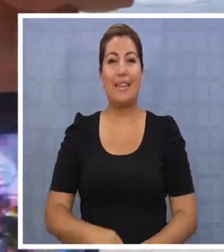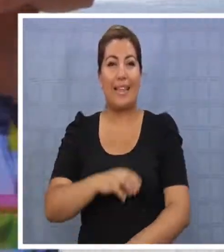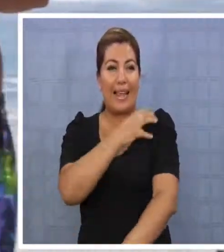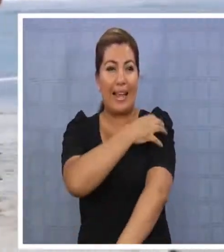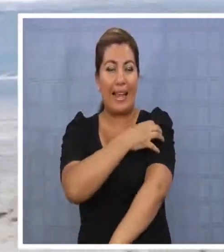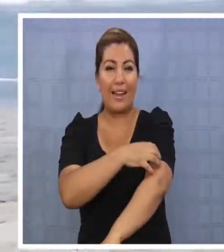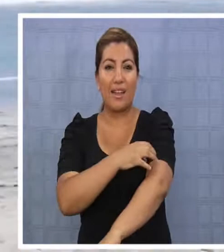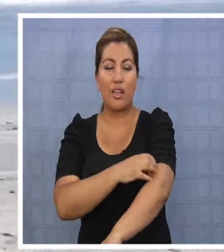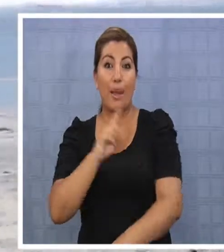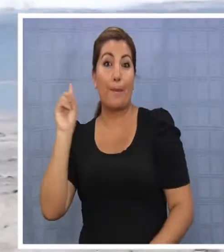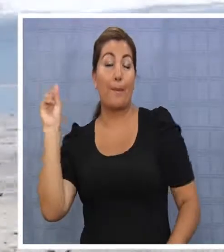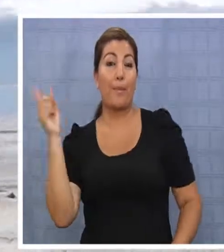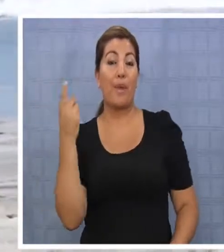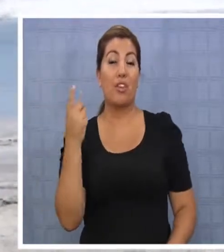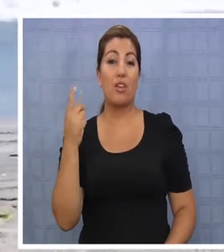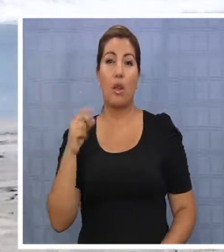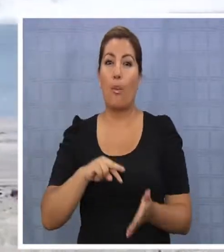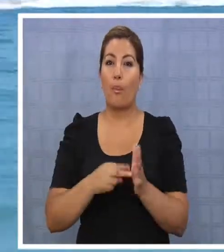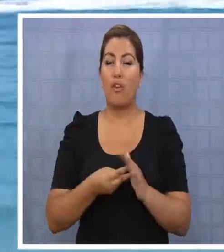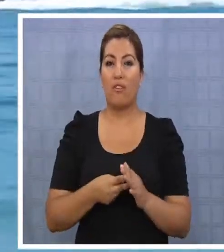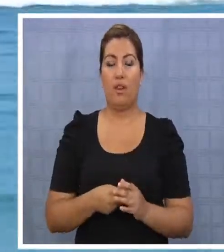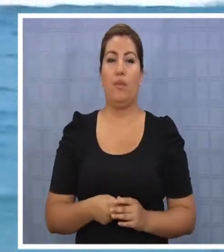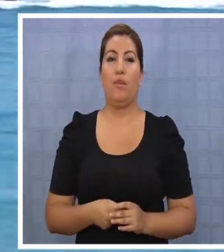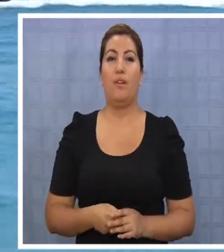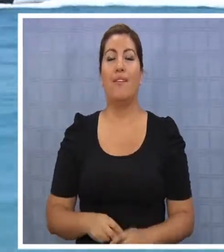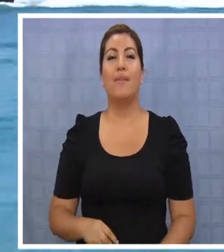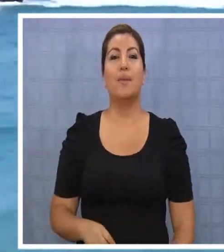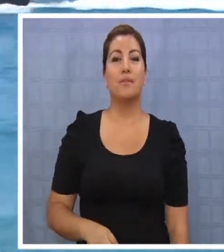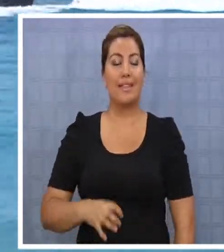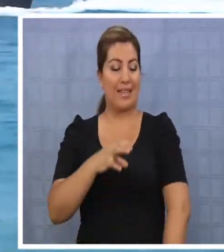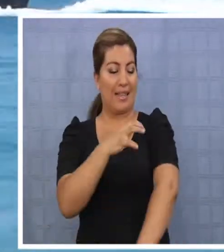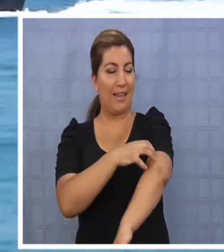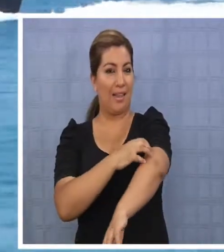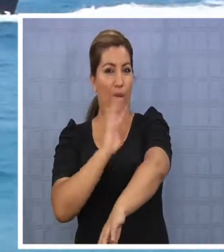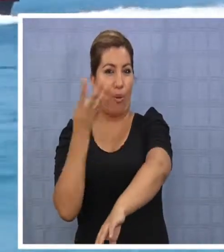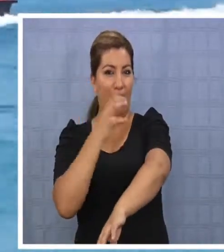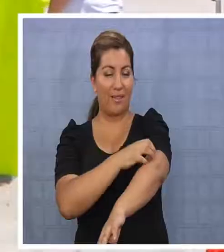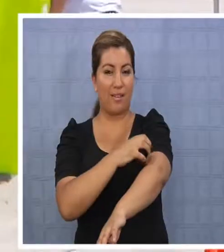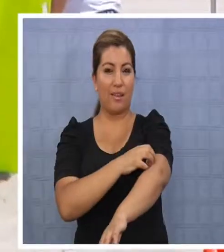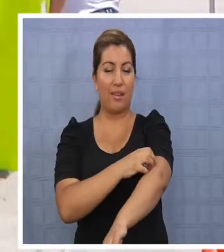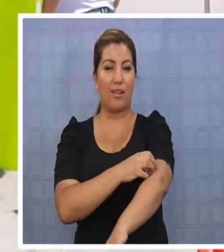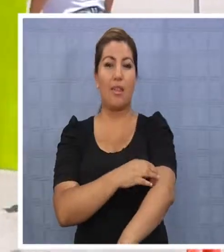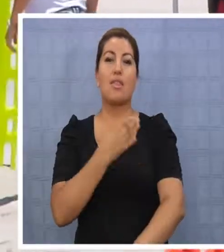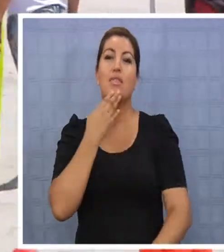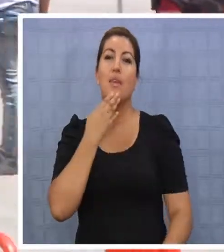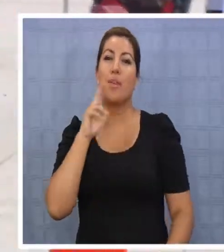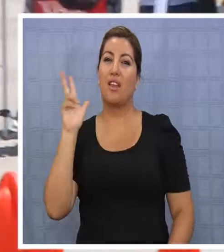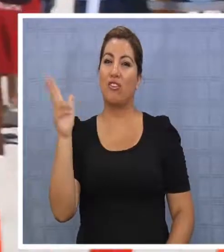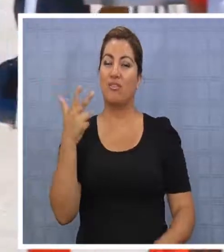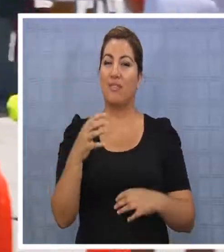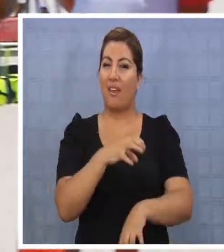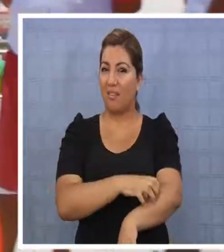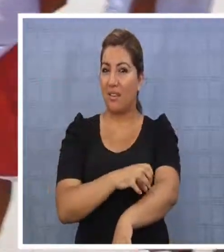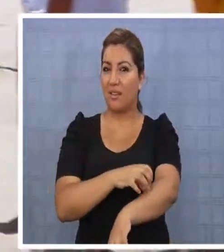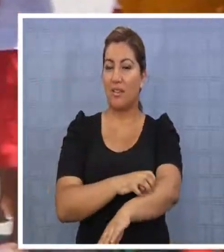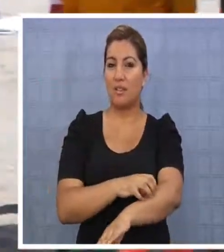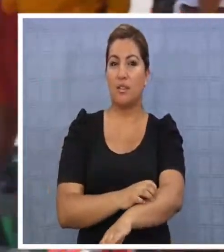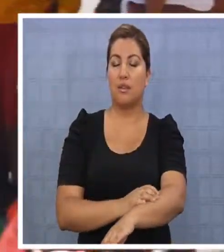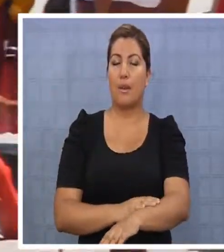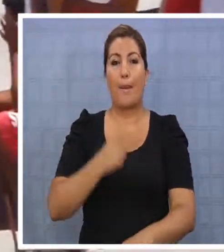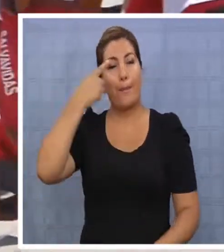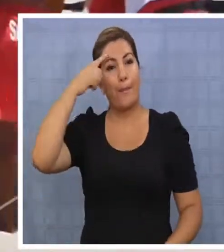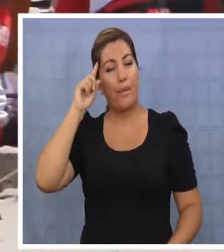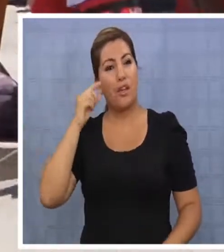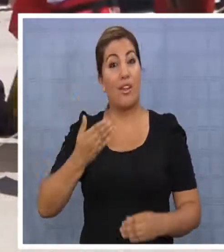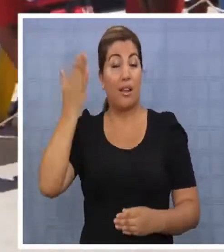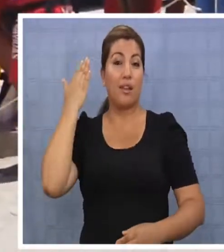regiones que encabezan el ranking de accidentados son Valparaíso, Coquimbo y Los Ríos. Sin embargo, de los 466